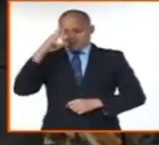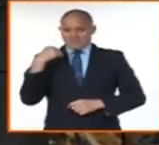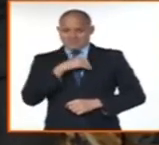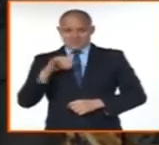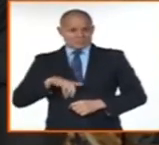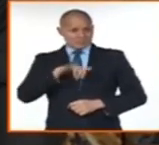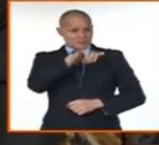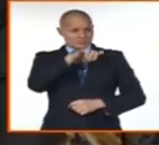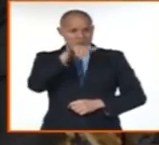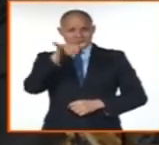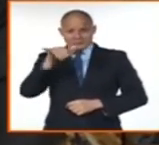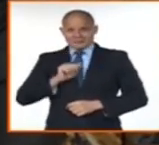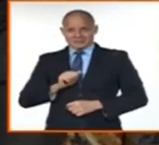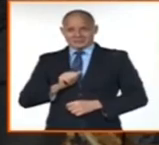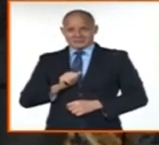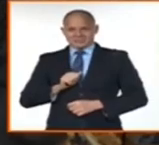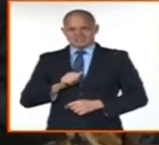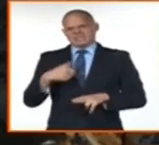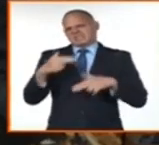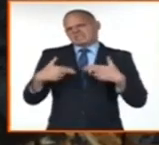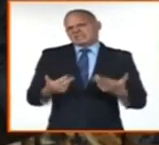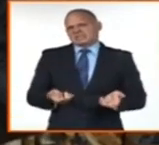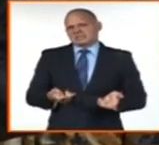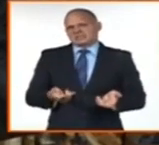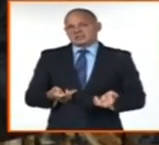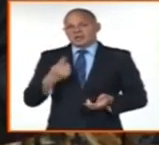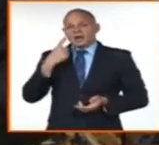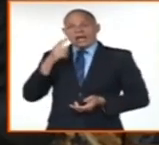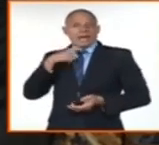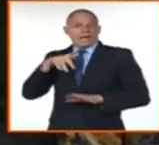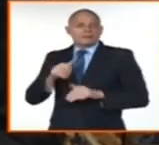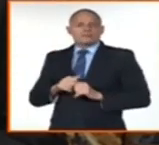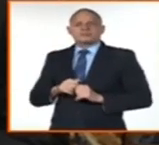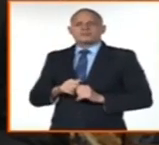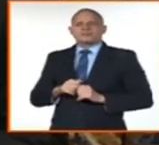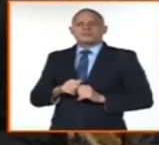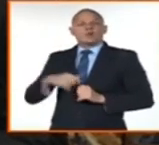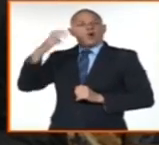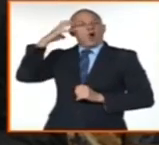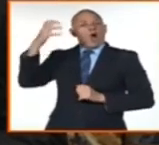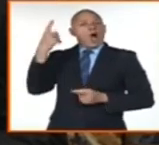Bolsonaro sencillamente retiró a todos los médicos que había